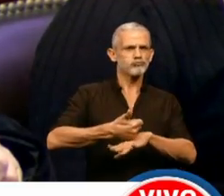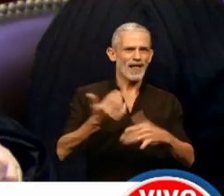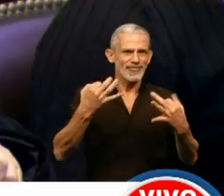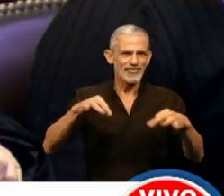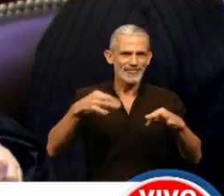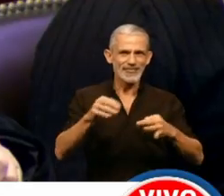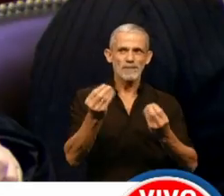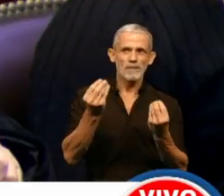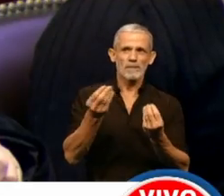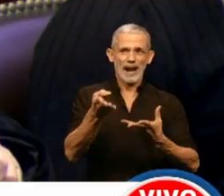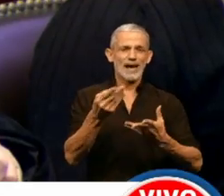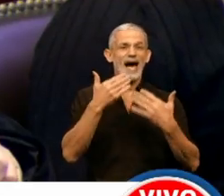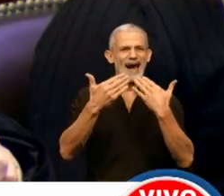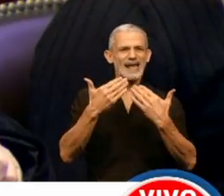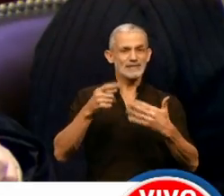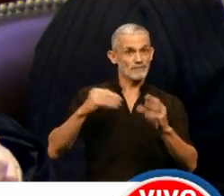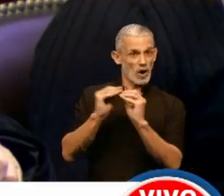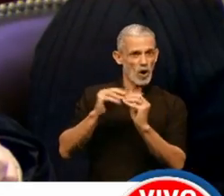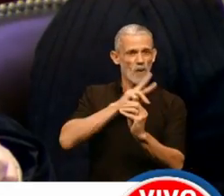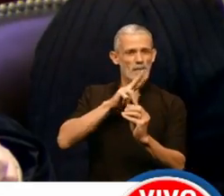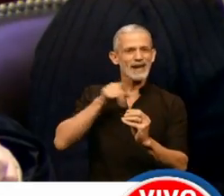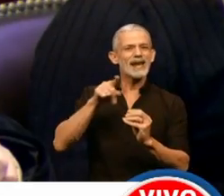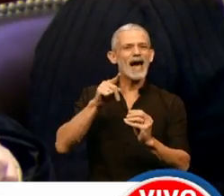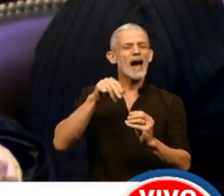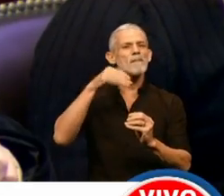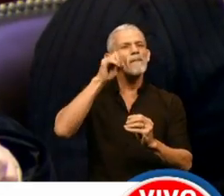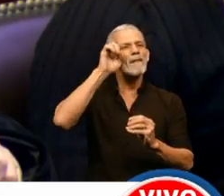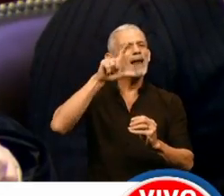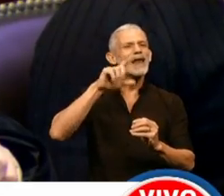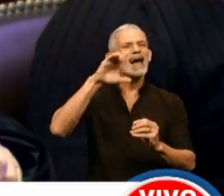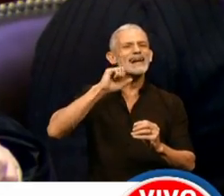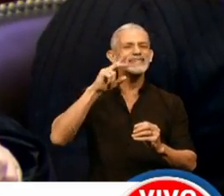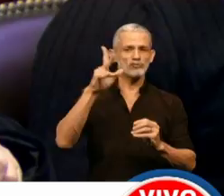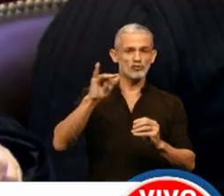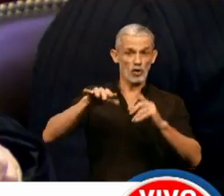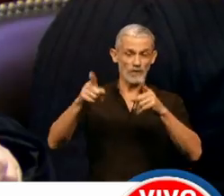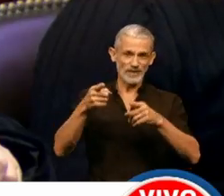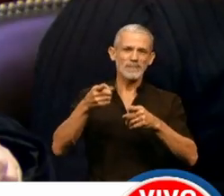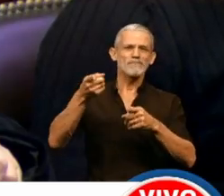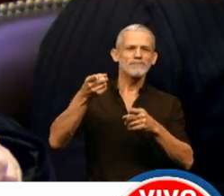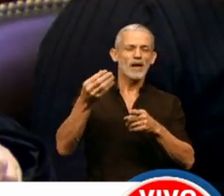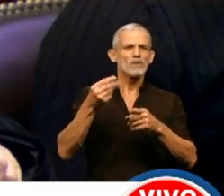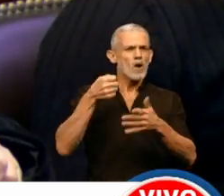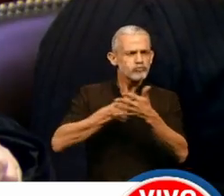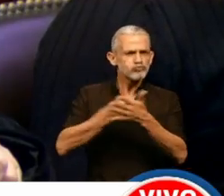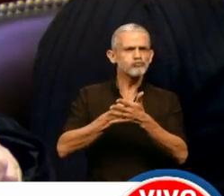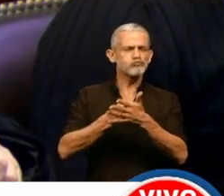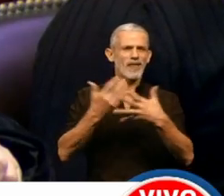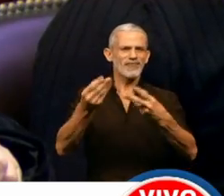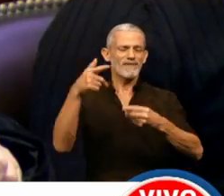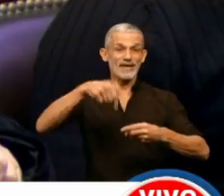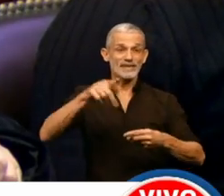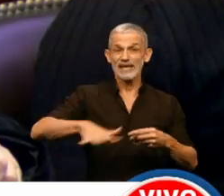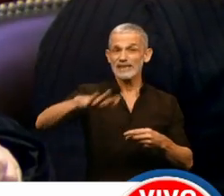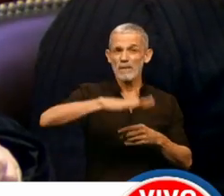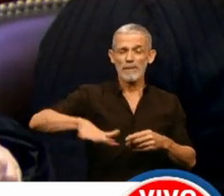así que bueno agradecerles acá está mi compañera la diputada mabel carrizo tucumana que también ha peleado y ha defendido este espacio